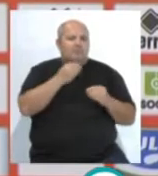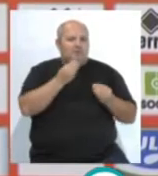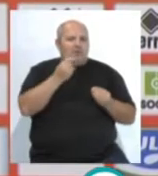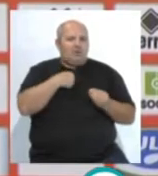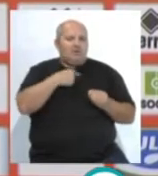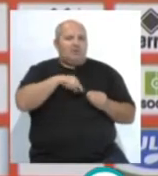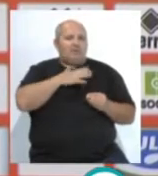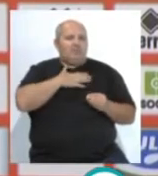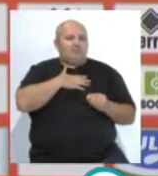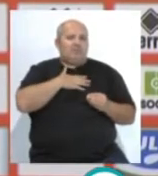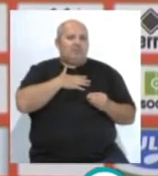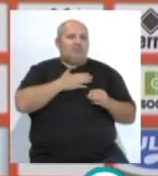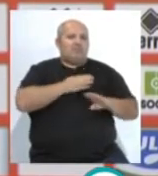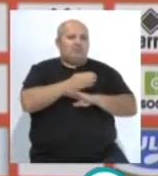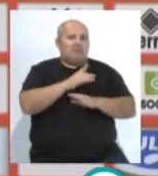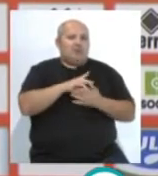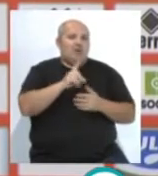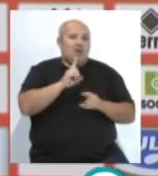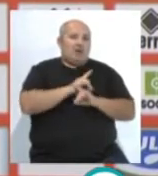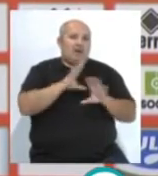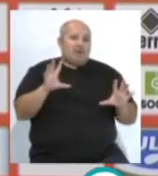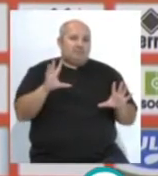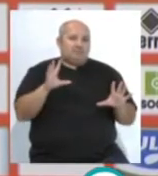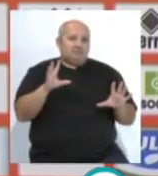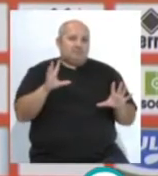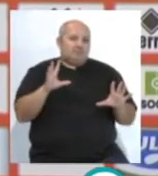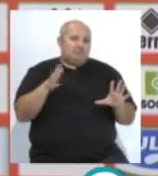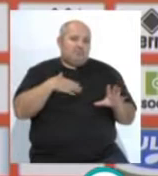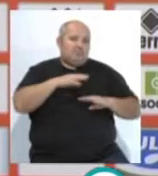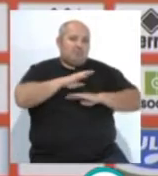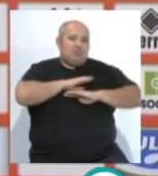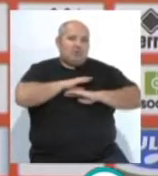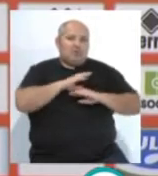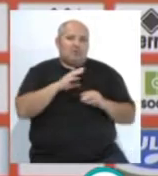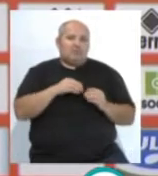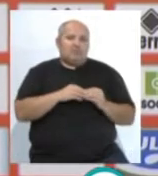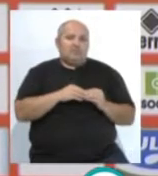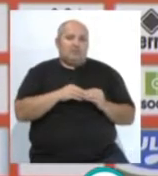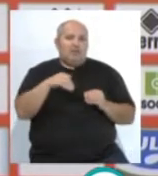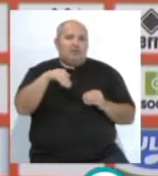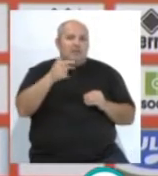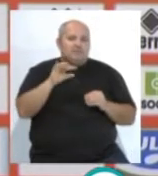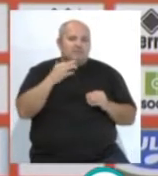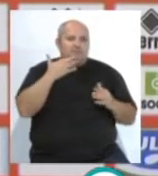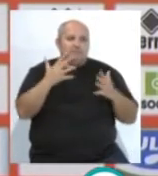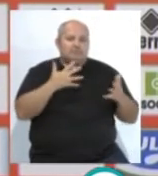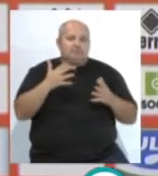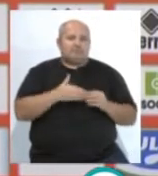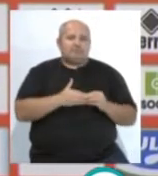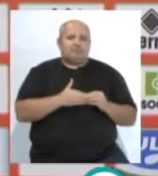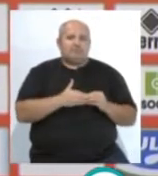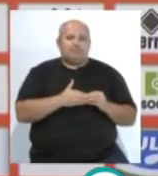luego hemos tenido nuestras llegadas, quizá no claras, quiero decir, el portero no ha tenido que la de Machís, alguna otra, pero hemos llegado